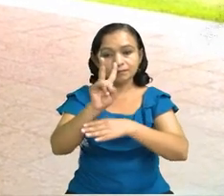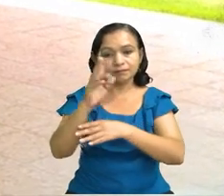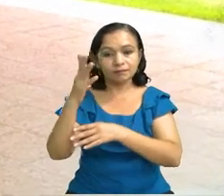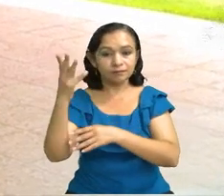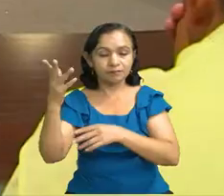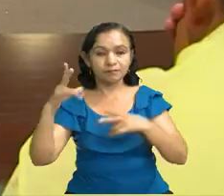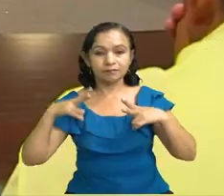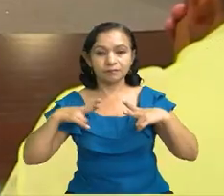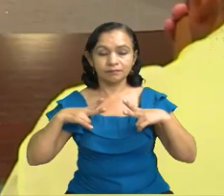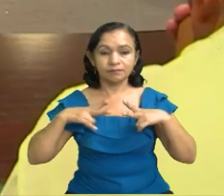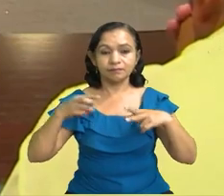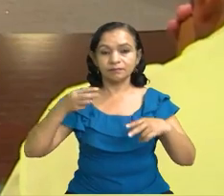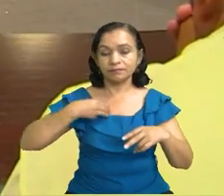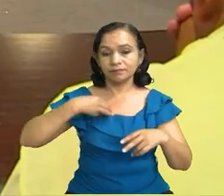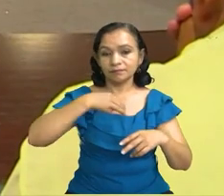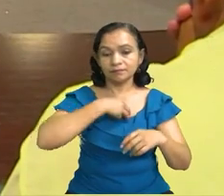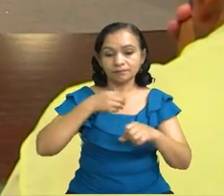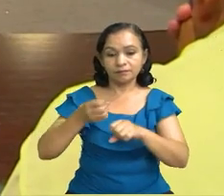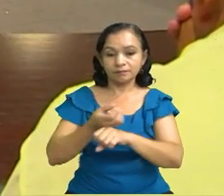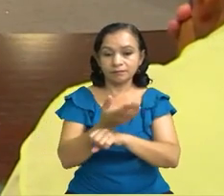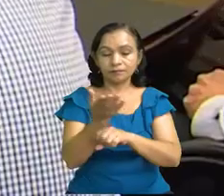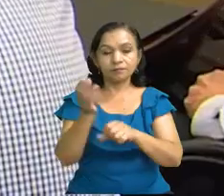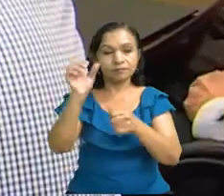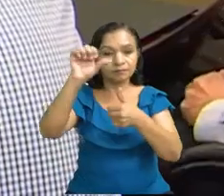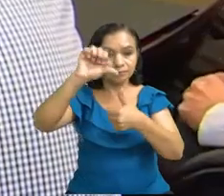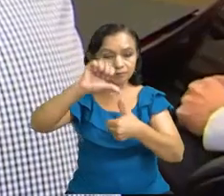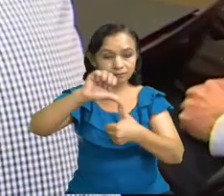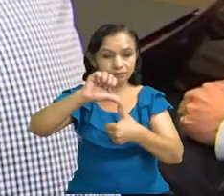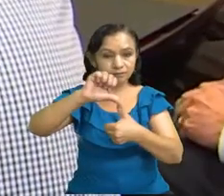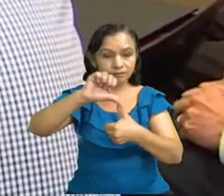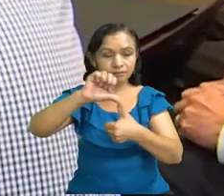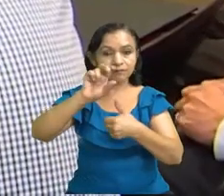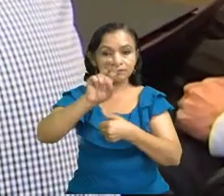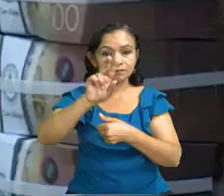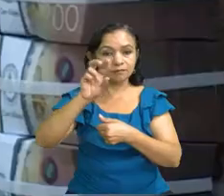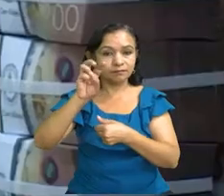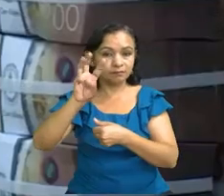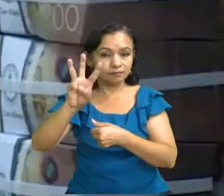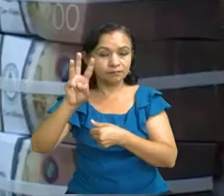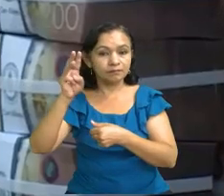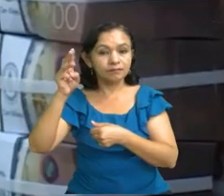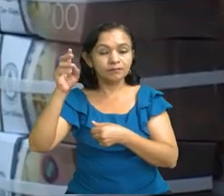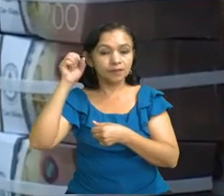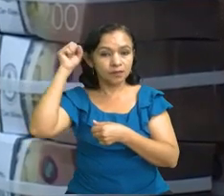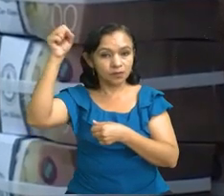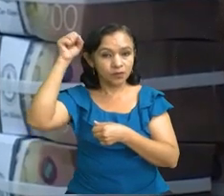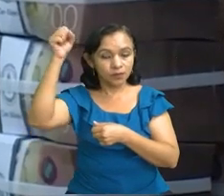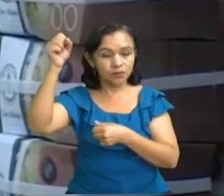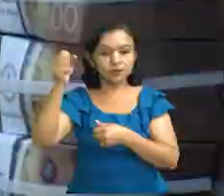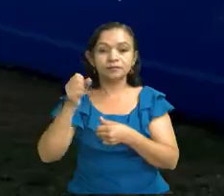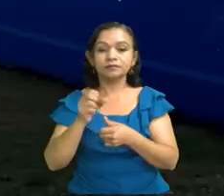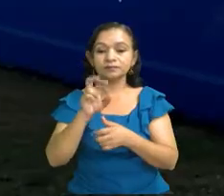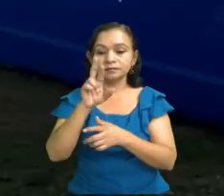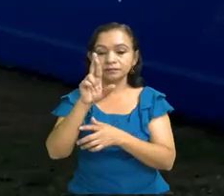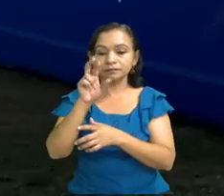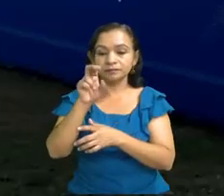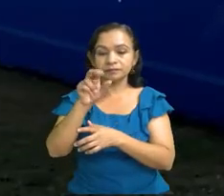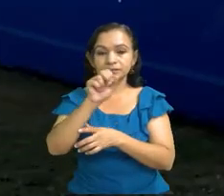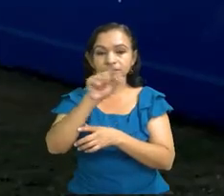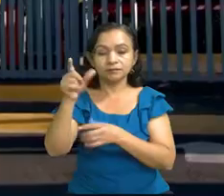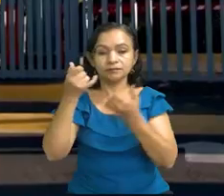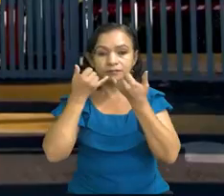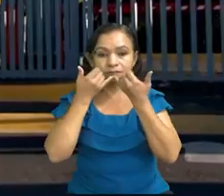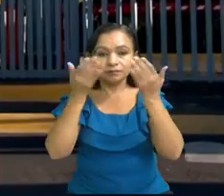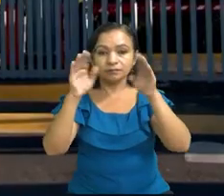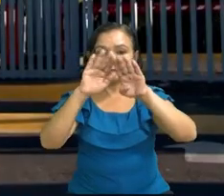de abril y miembros del Consejo Monetario Centroamericano el 23 de julio. Con cámara de Ronald Ruiz para el canal